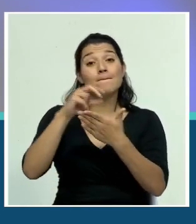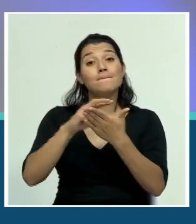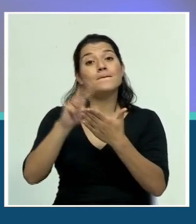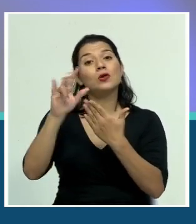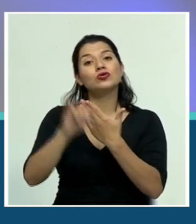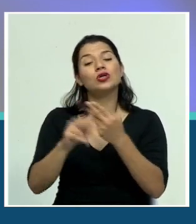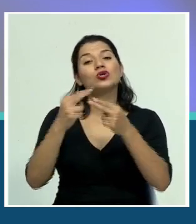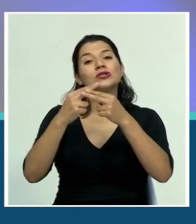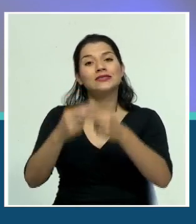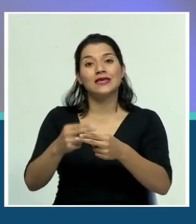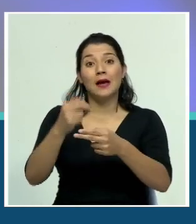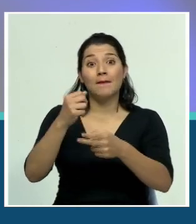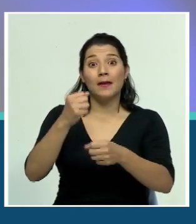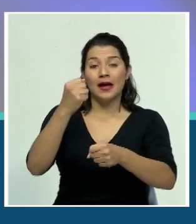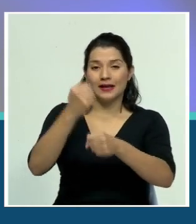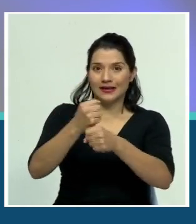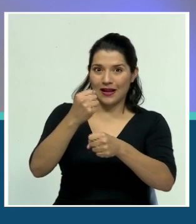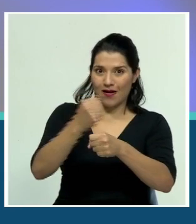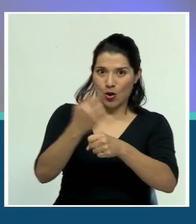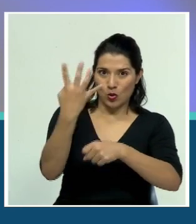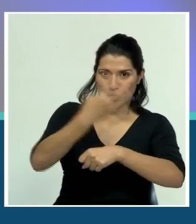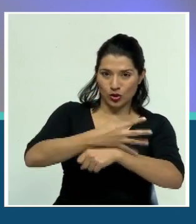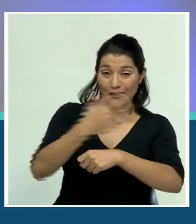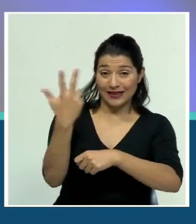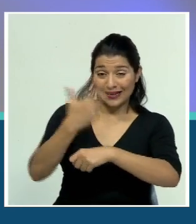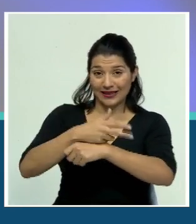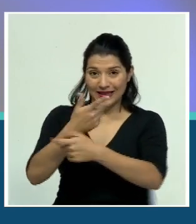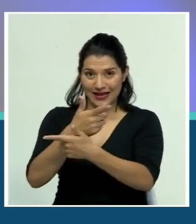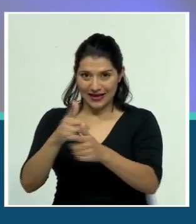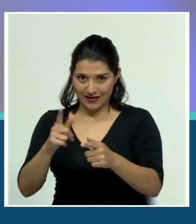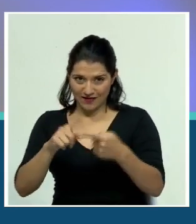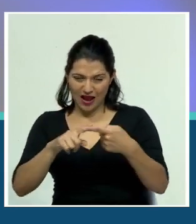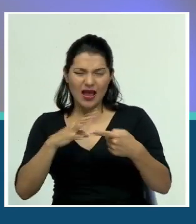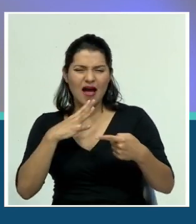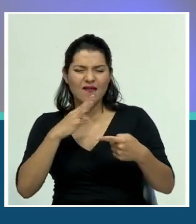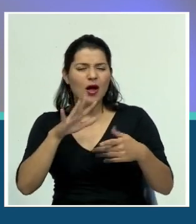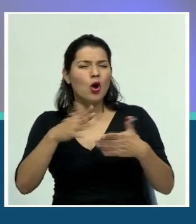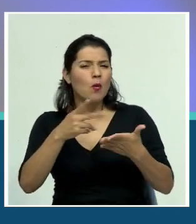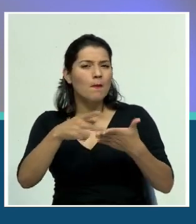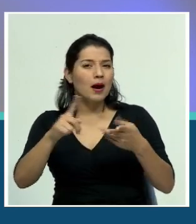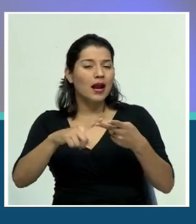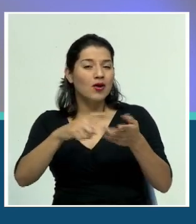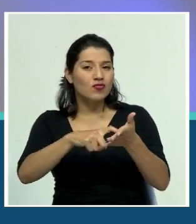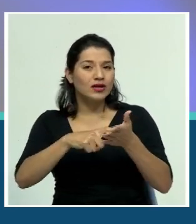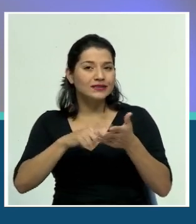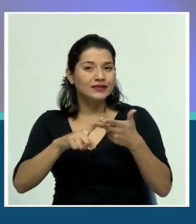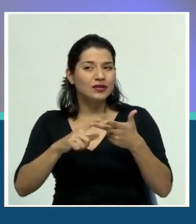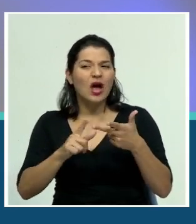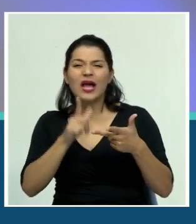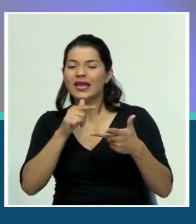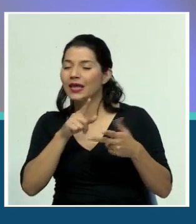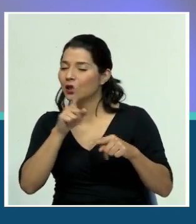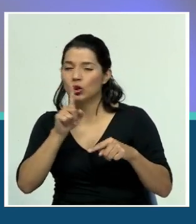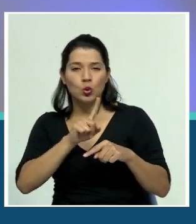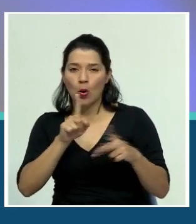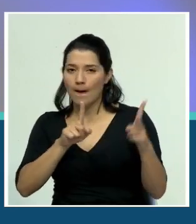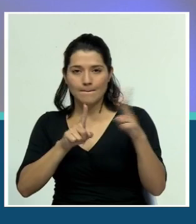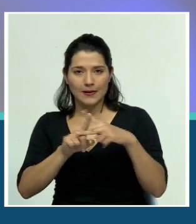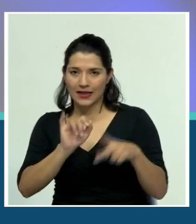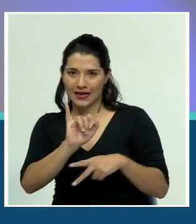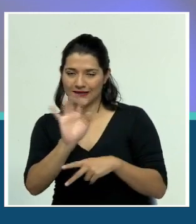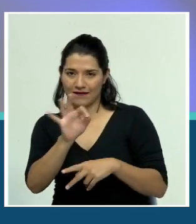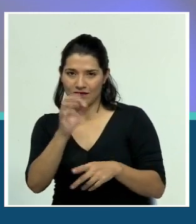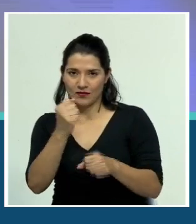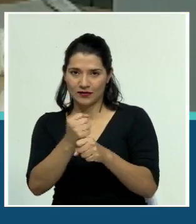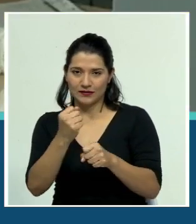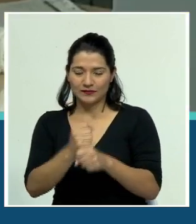jornadas excepcionales en el que se estipula la forma de pago, así como los requisitos y excepciones para cumplir con esta modalidad.